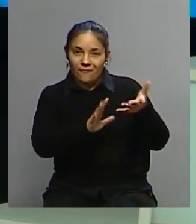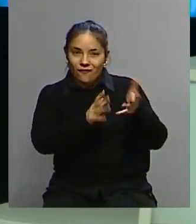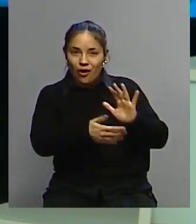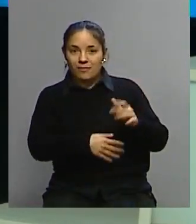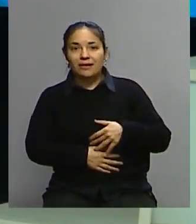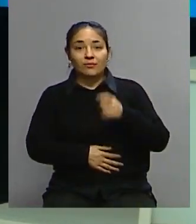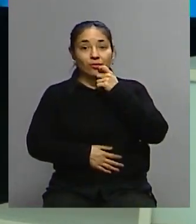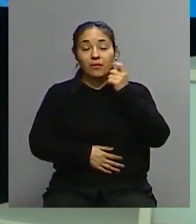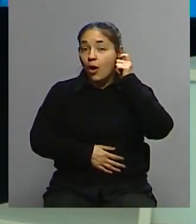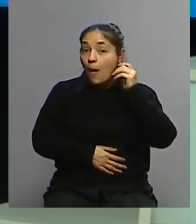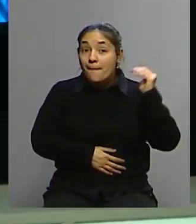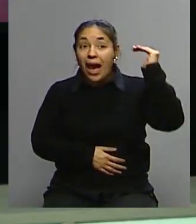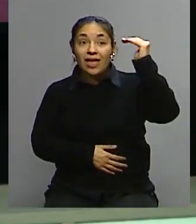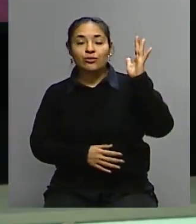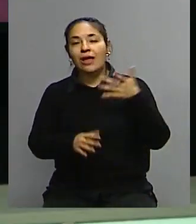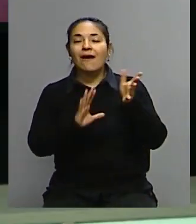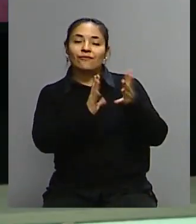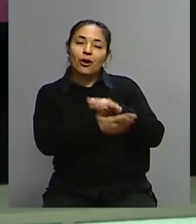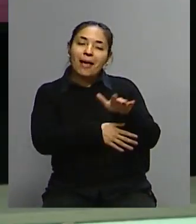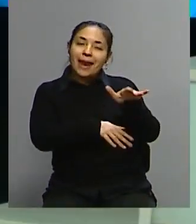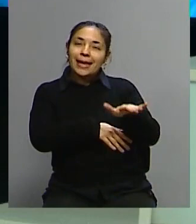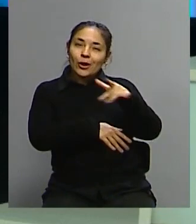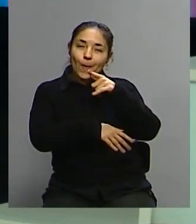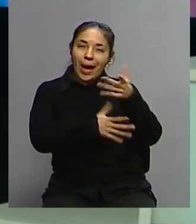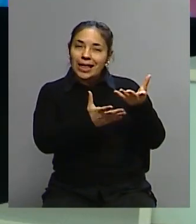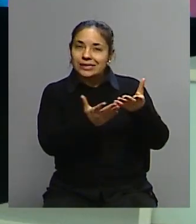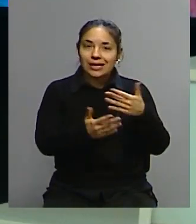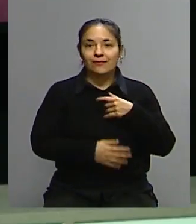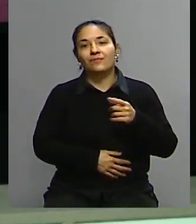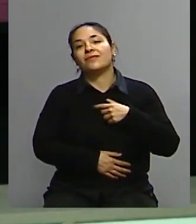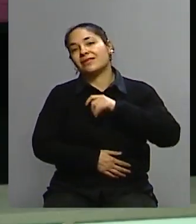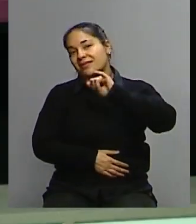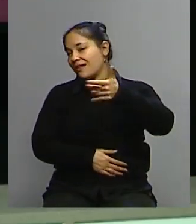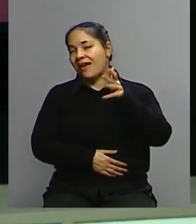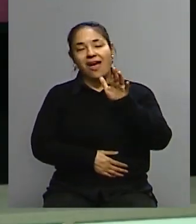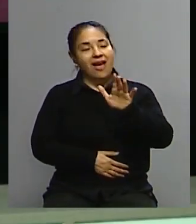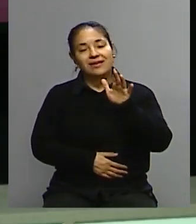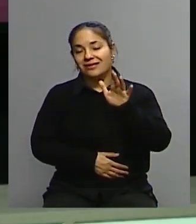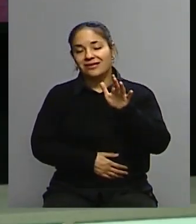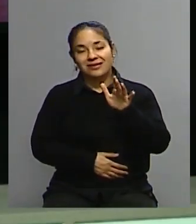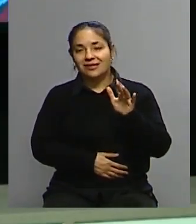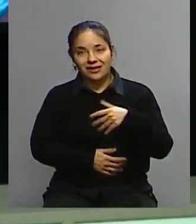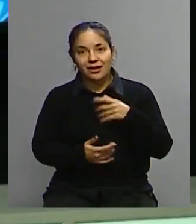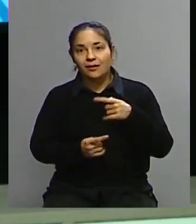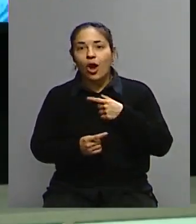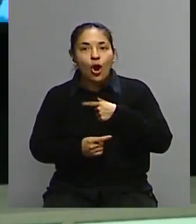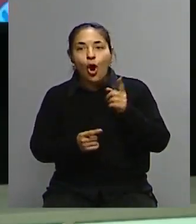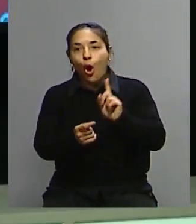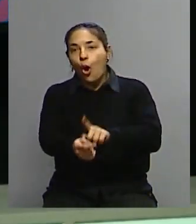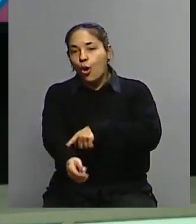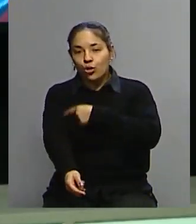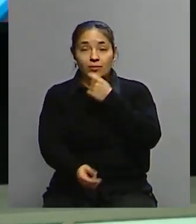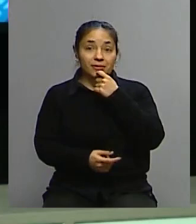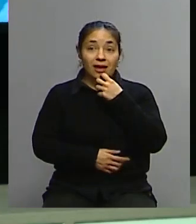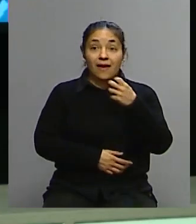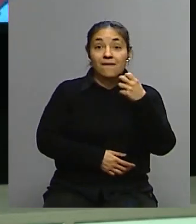que tratarlos como niños. Sí. Y también estamos cometiendo un error. Es una gran muletilla esa, digamos. Cuando somos viejos